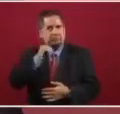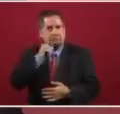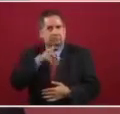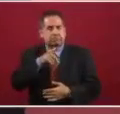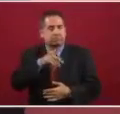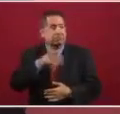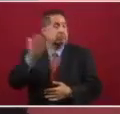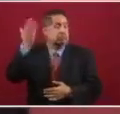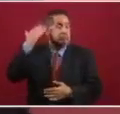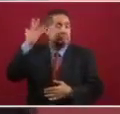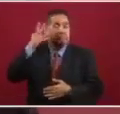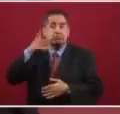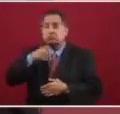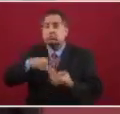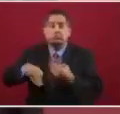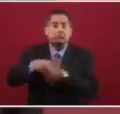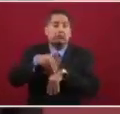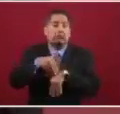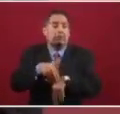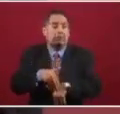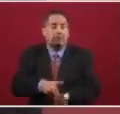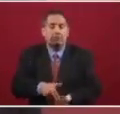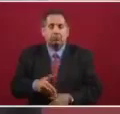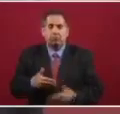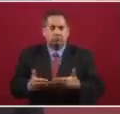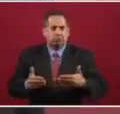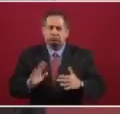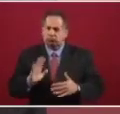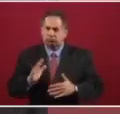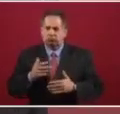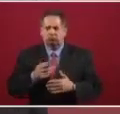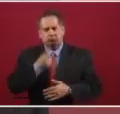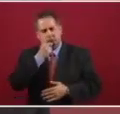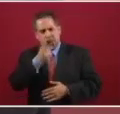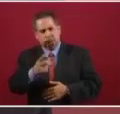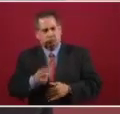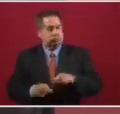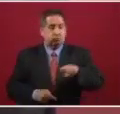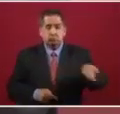o expresara su desacuerdo?